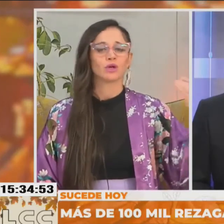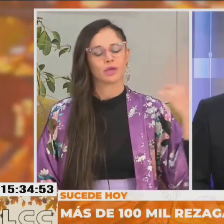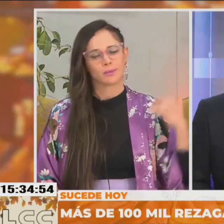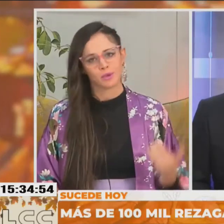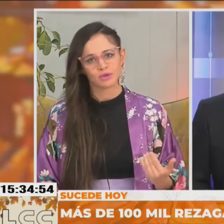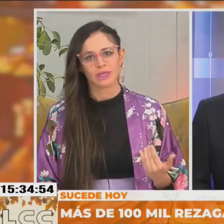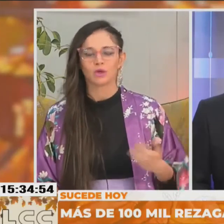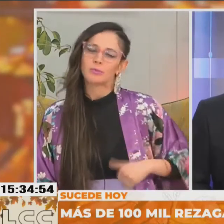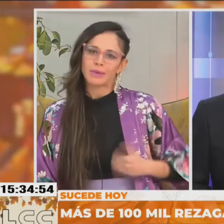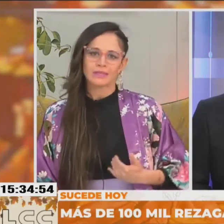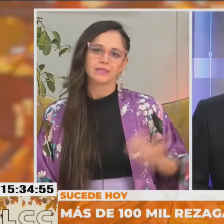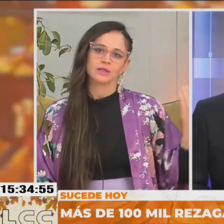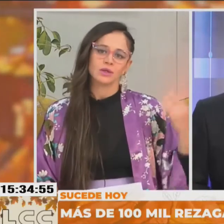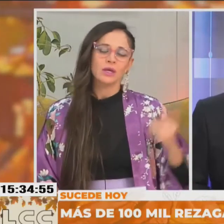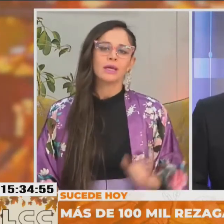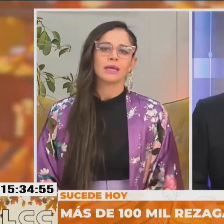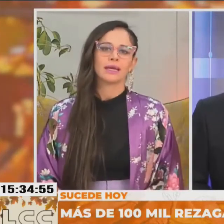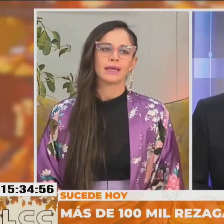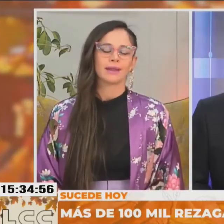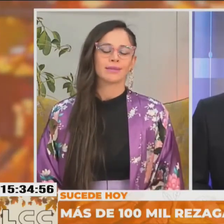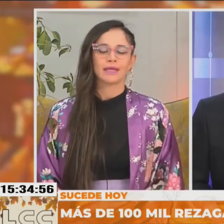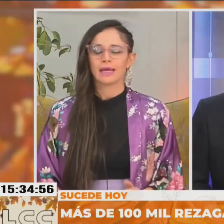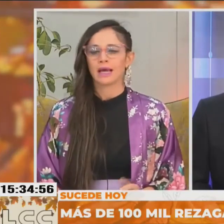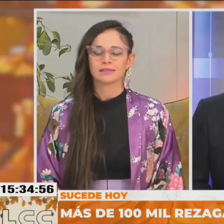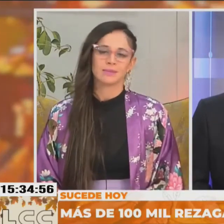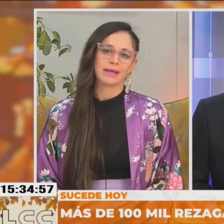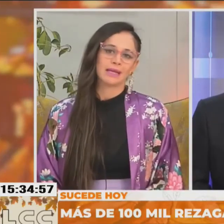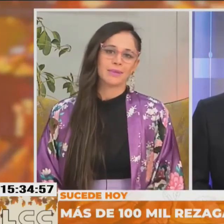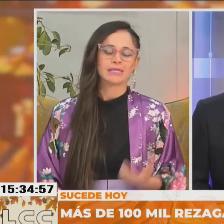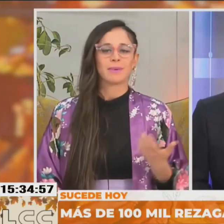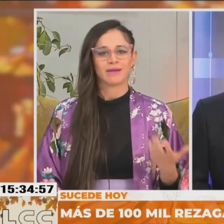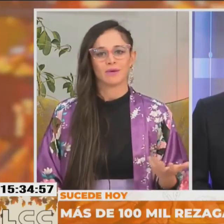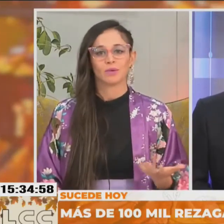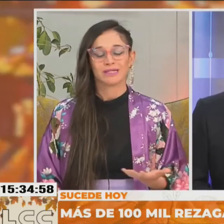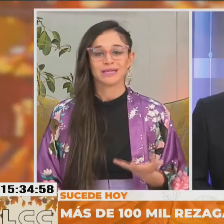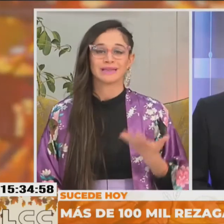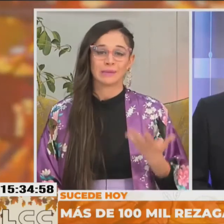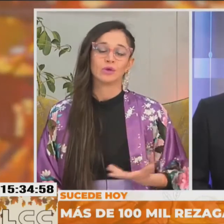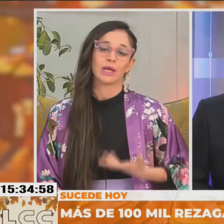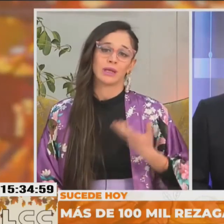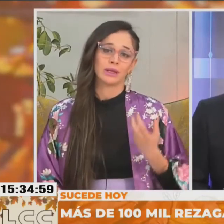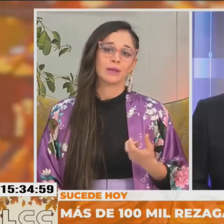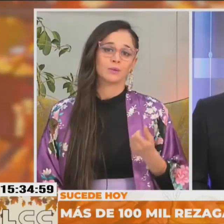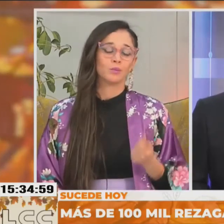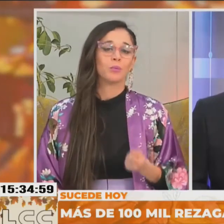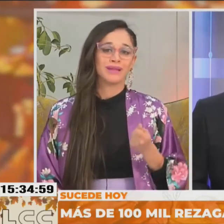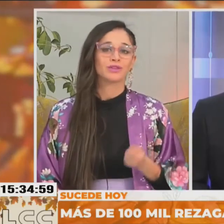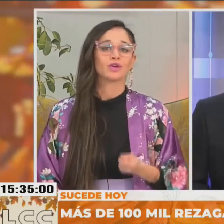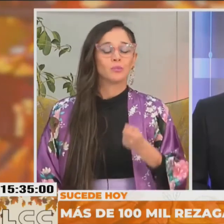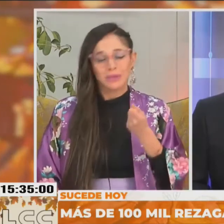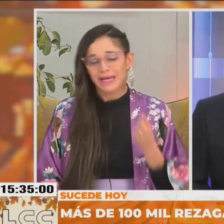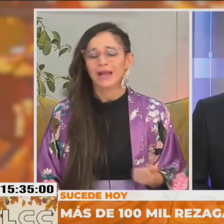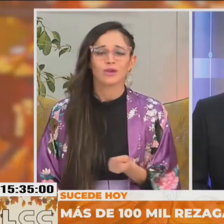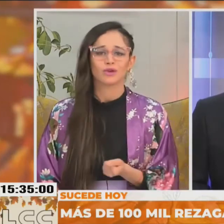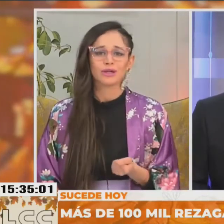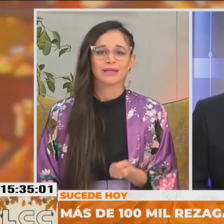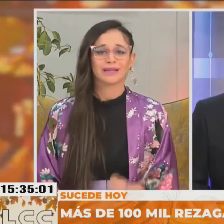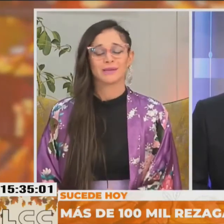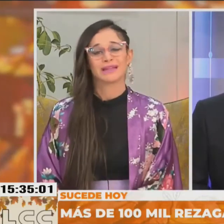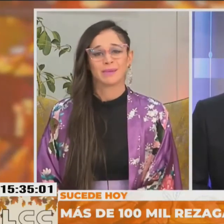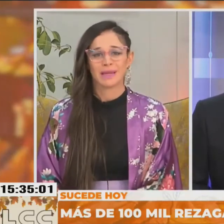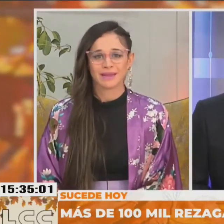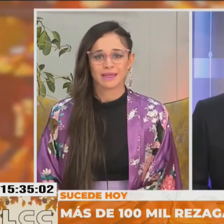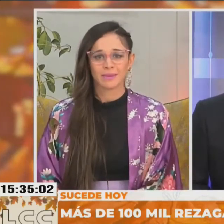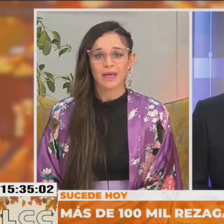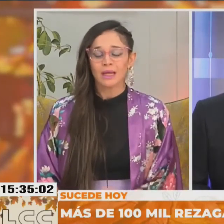en que corresponde y no espere, ¿cierto?, días, semanas y meses para vacunarse. Estamos en un momento complicado, sí, con el